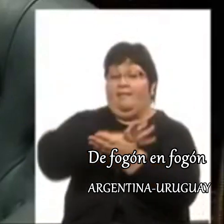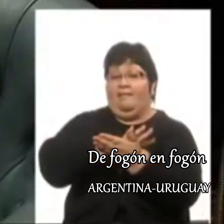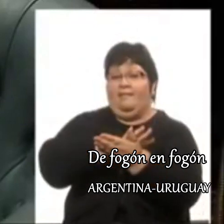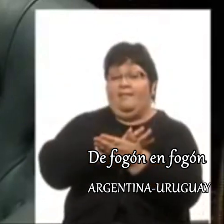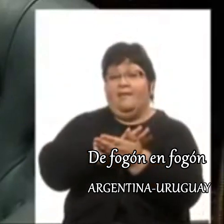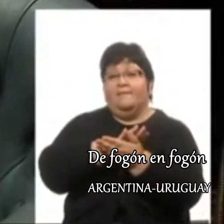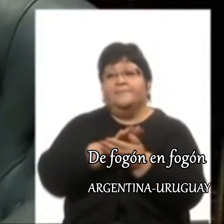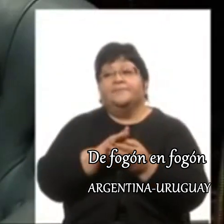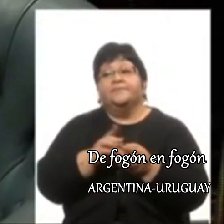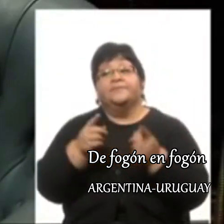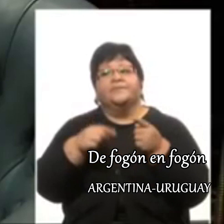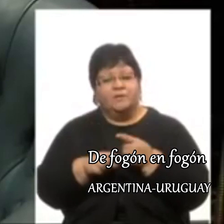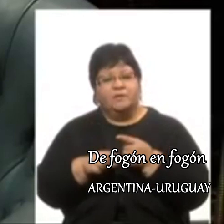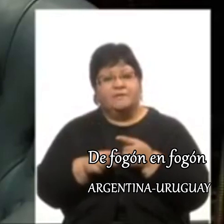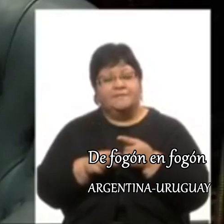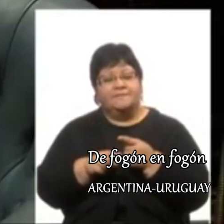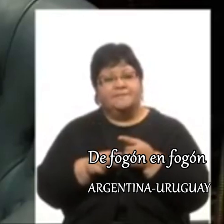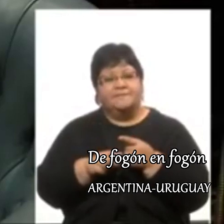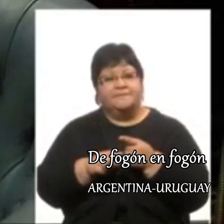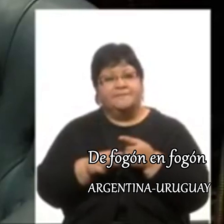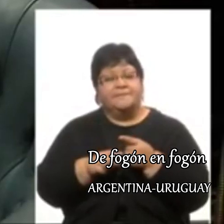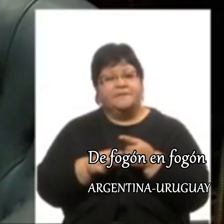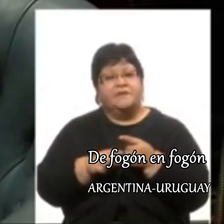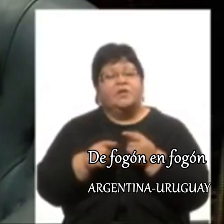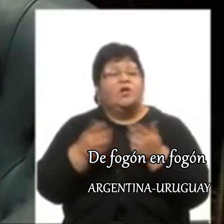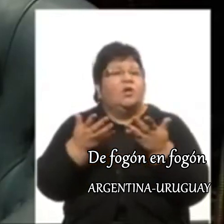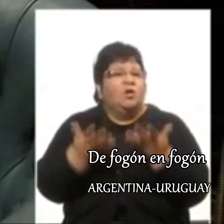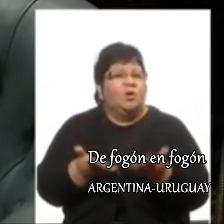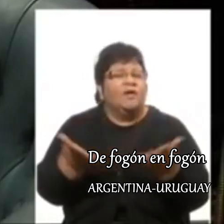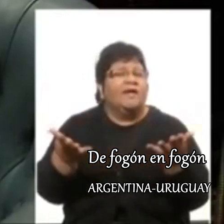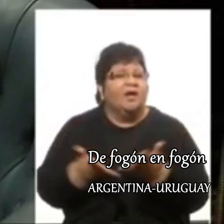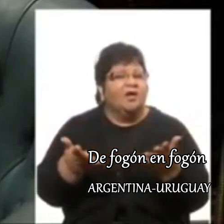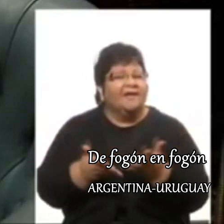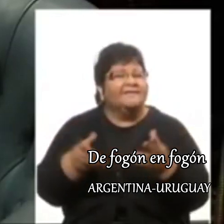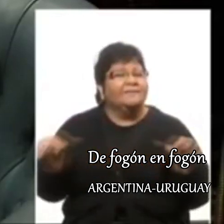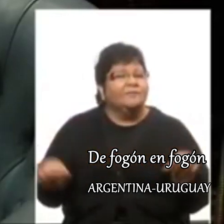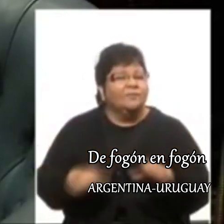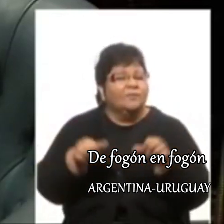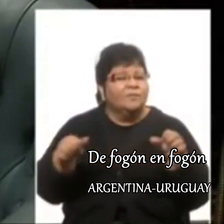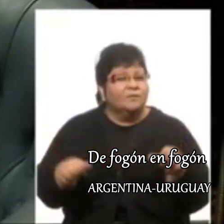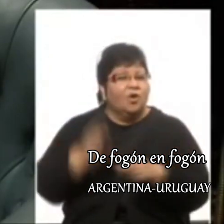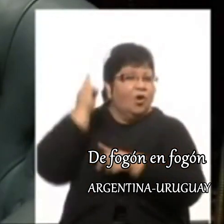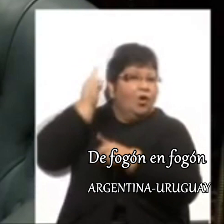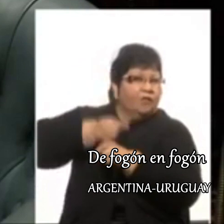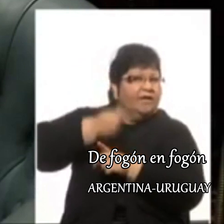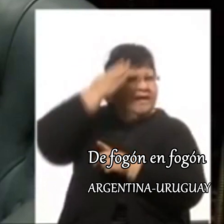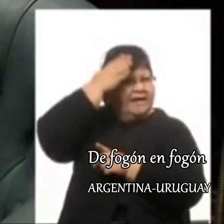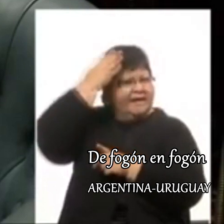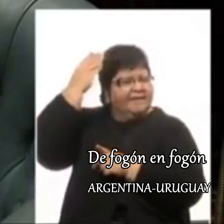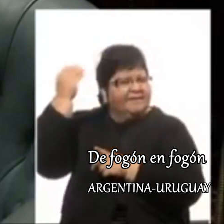ciento sobre el total de las conexiones de internet por lo tanto lo que estaríamos haciendo es obligar a ante el abrir la